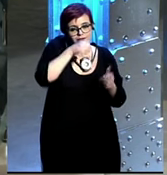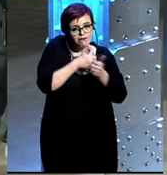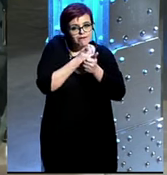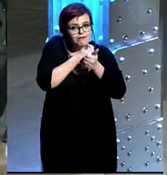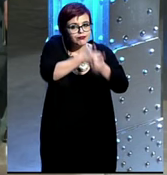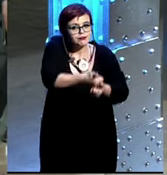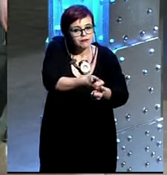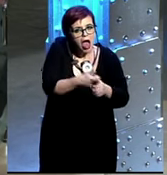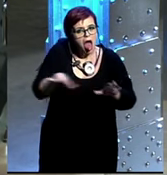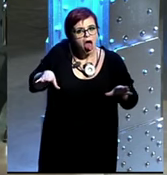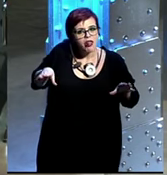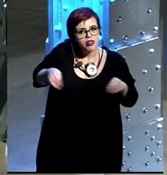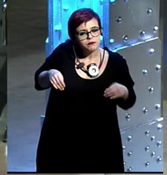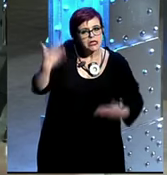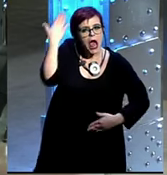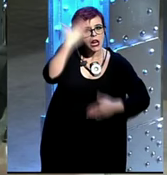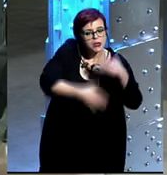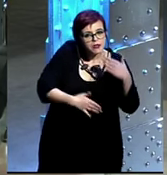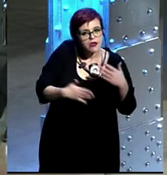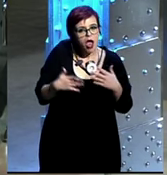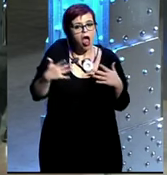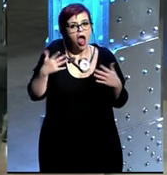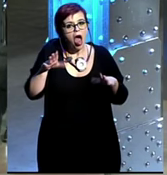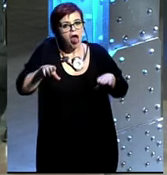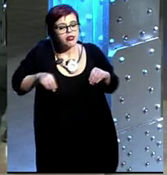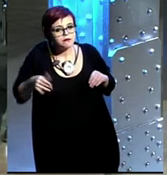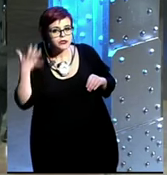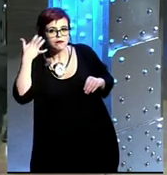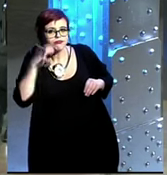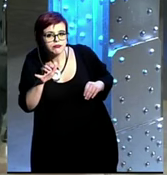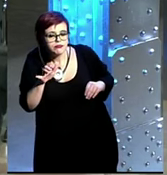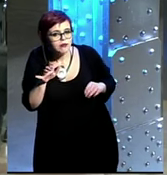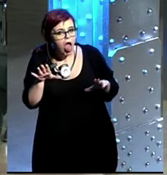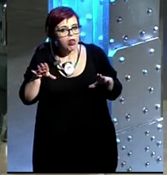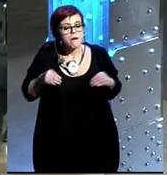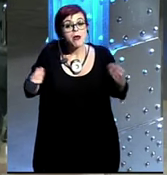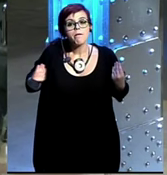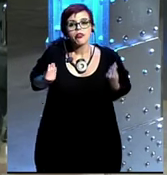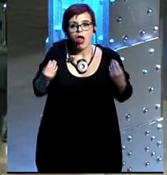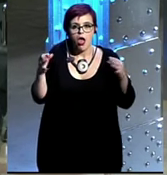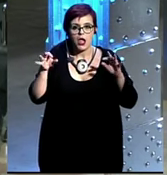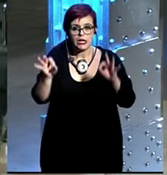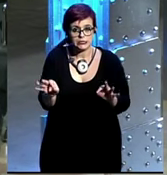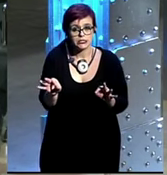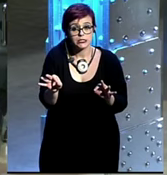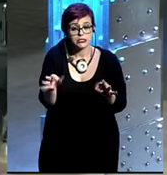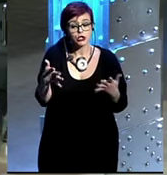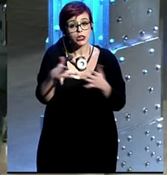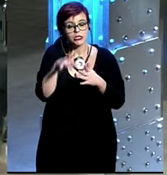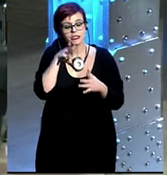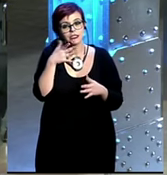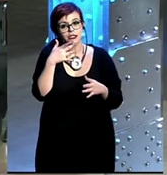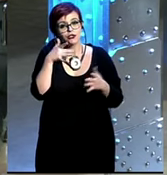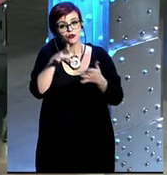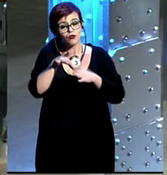limitaciones y particularidades. Yo creo que este motor es el que más o menos organiza todo ese